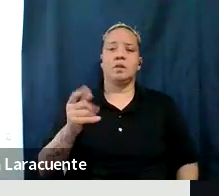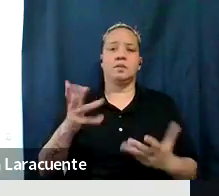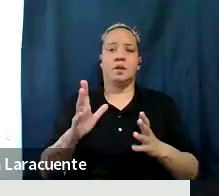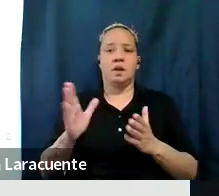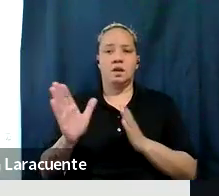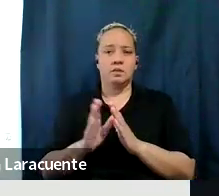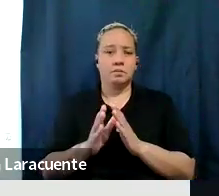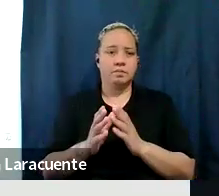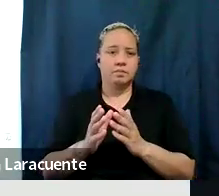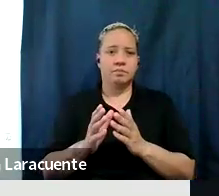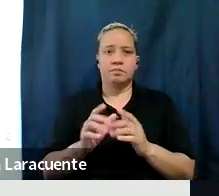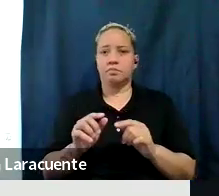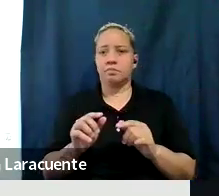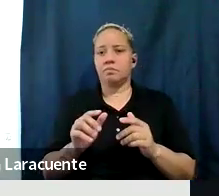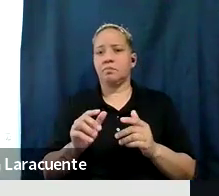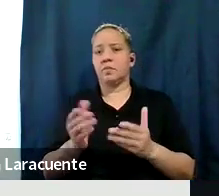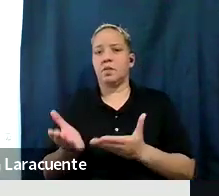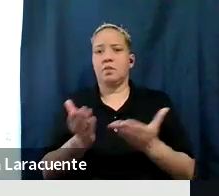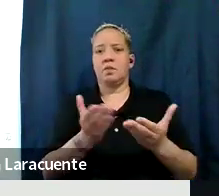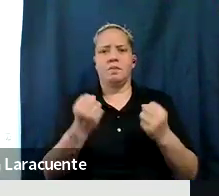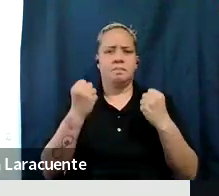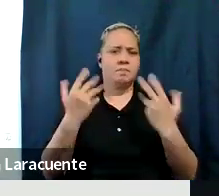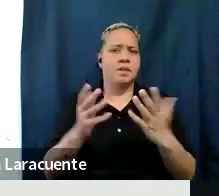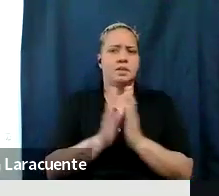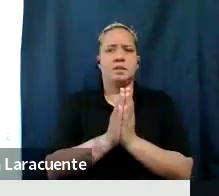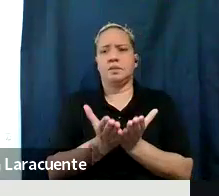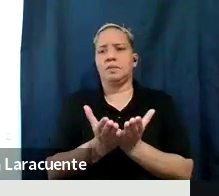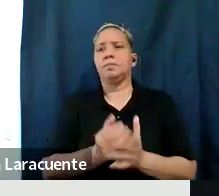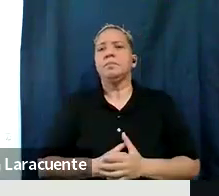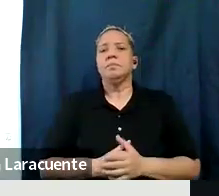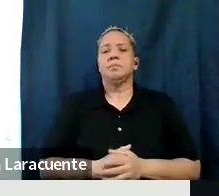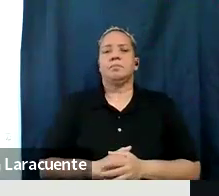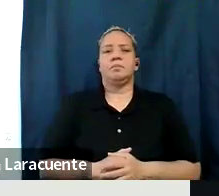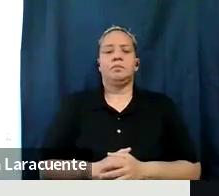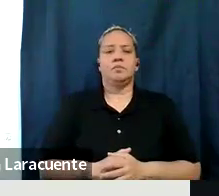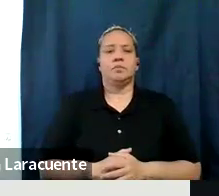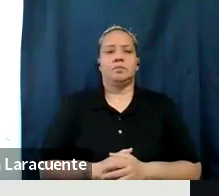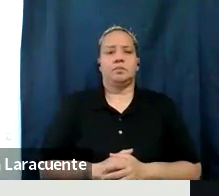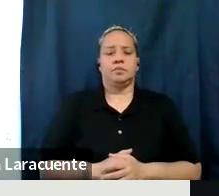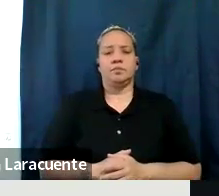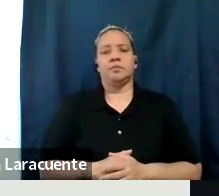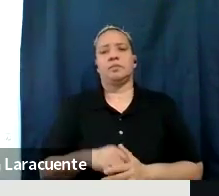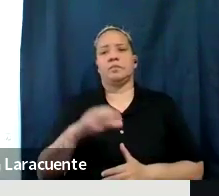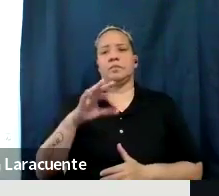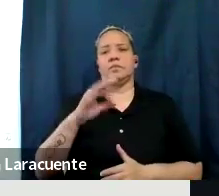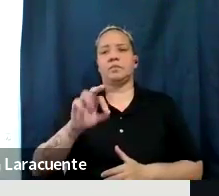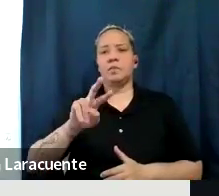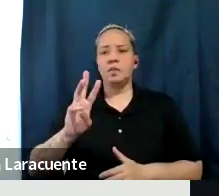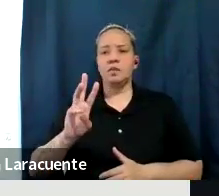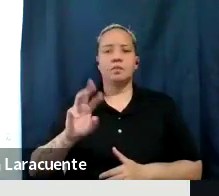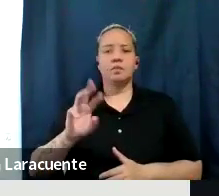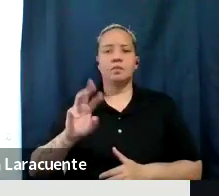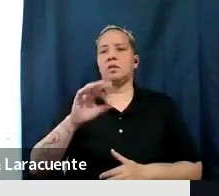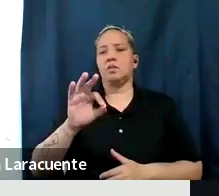ya casi una veintena de libros, ¿no? En cambio, no será hasta 1924 cuando